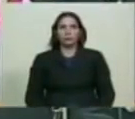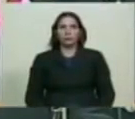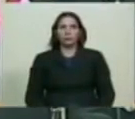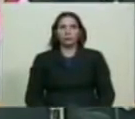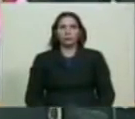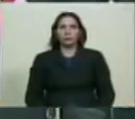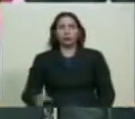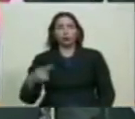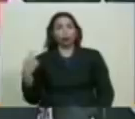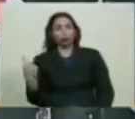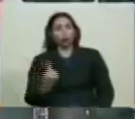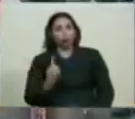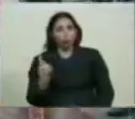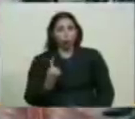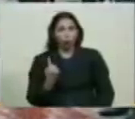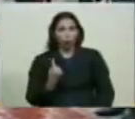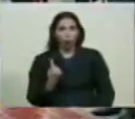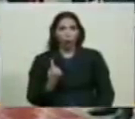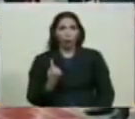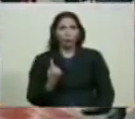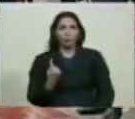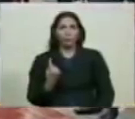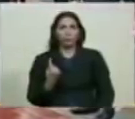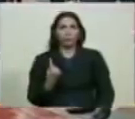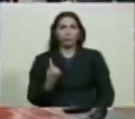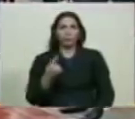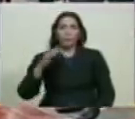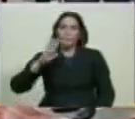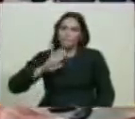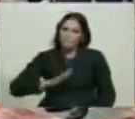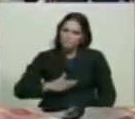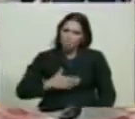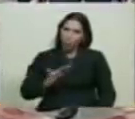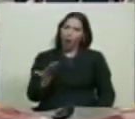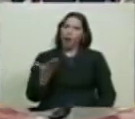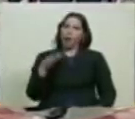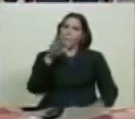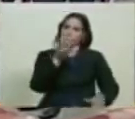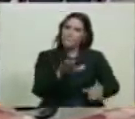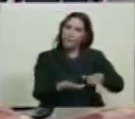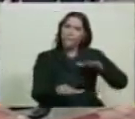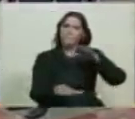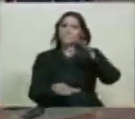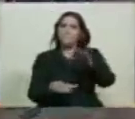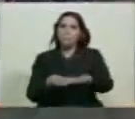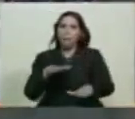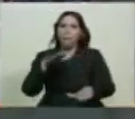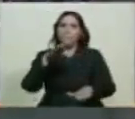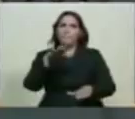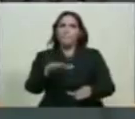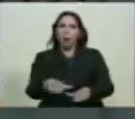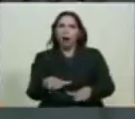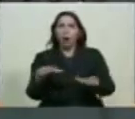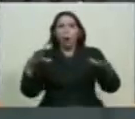únicamente y exclusivamente y solo pueden llevarse adelante con nuestro